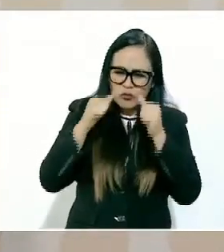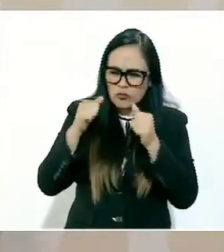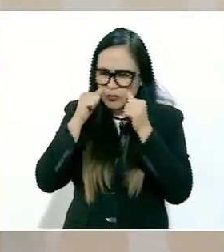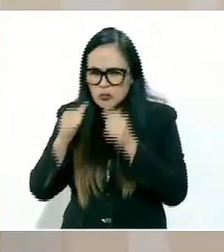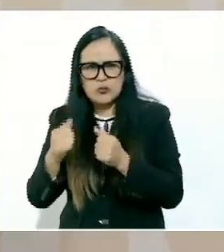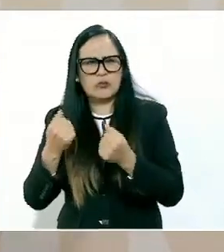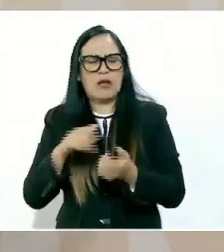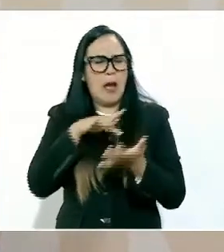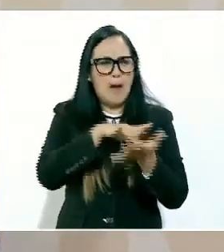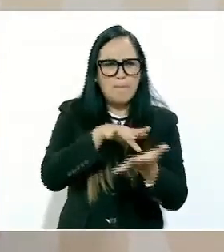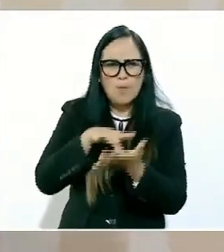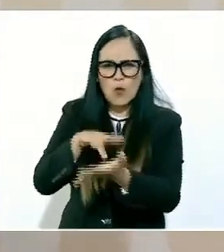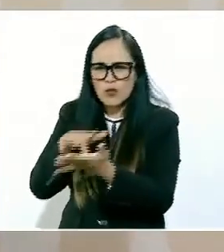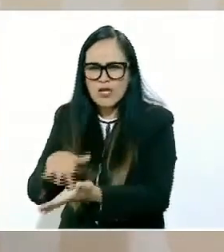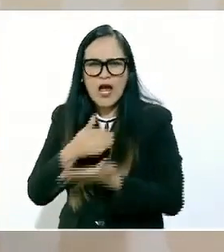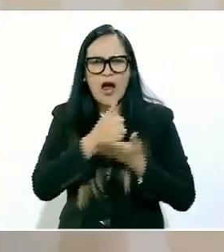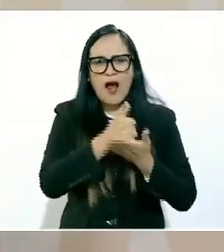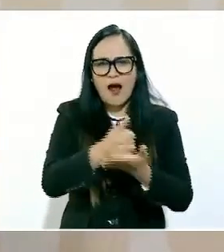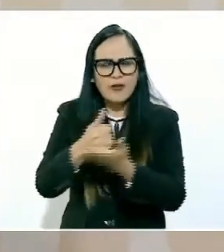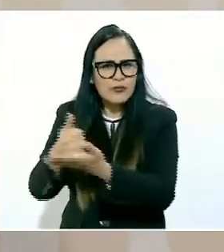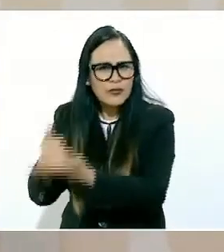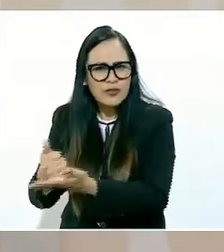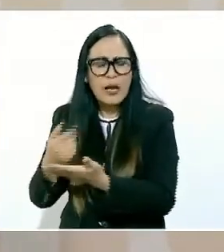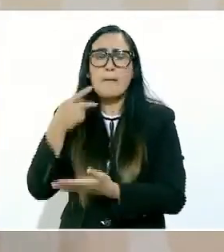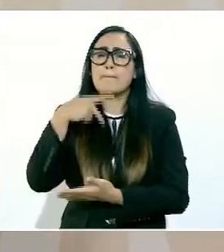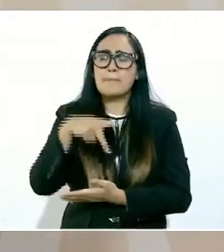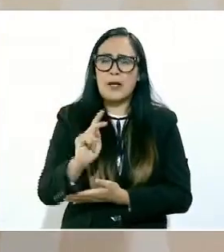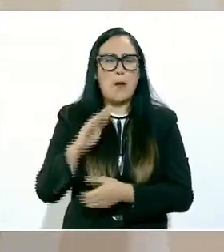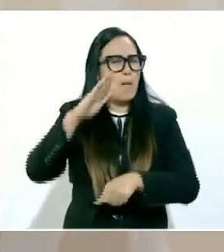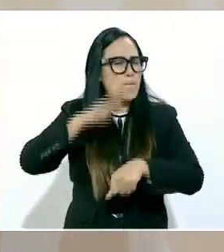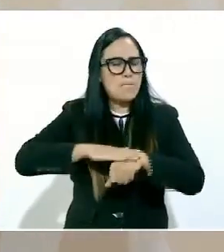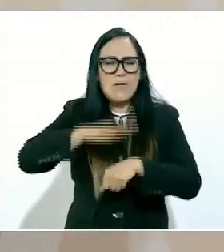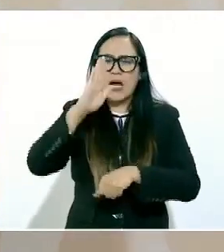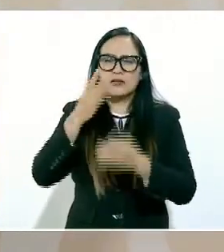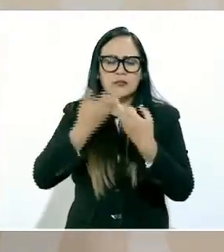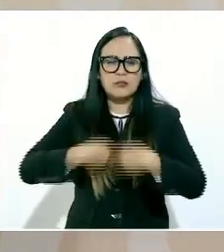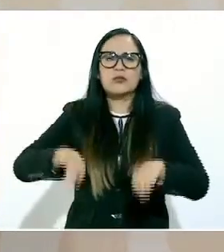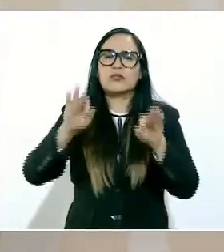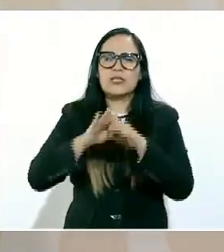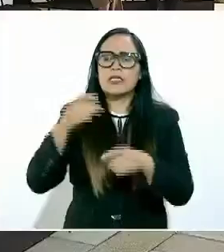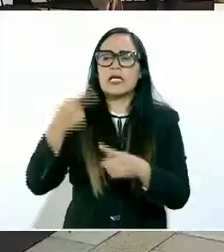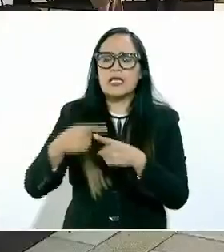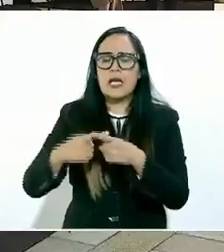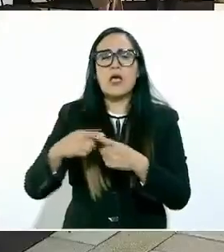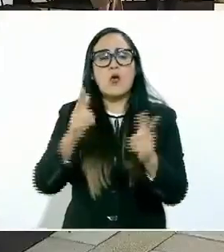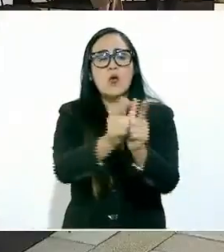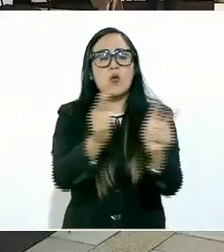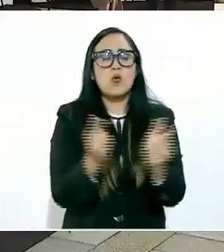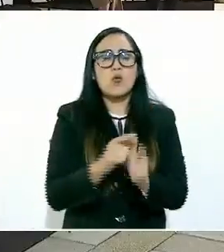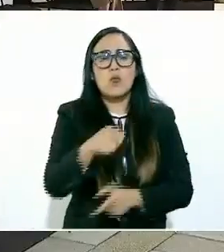todos, pero dándole preferencia a los pobres,